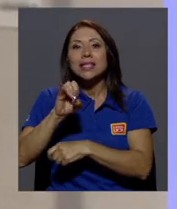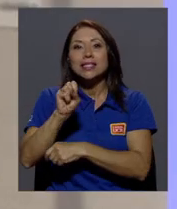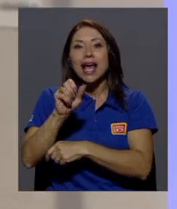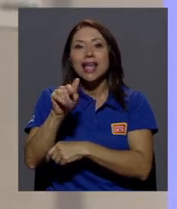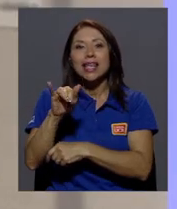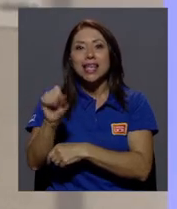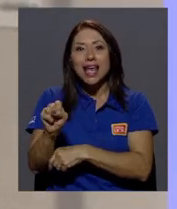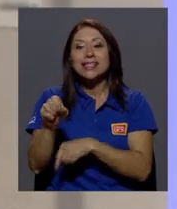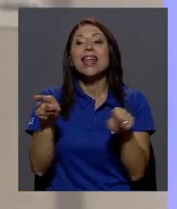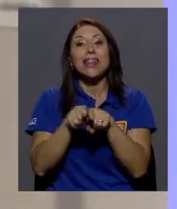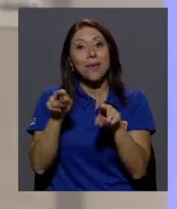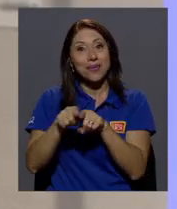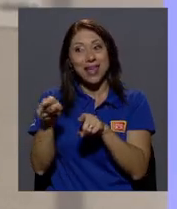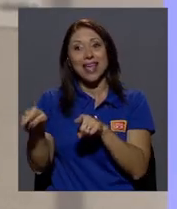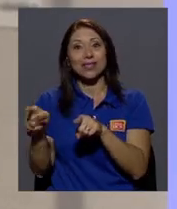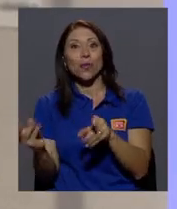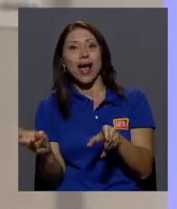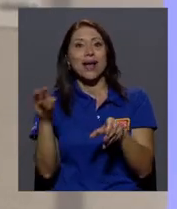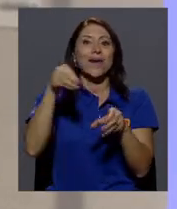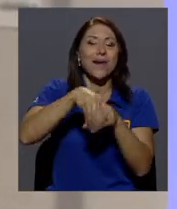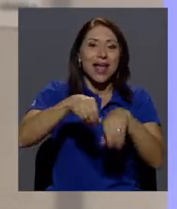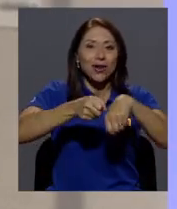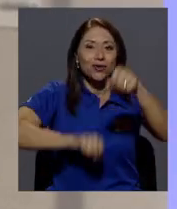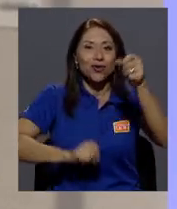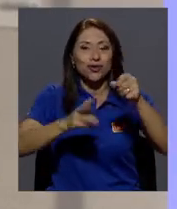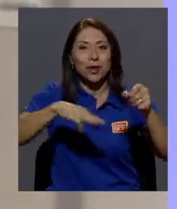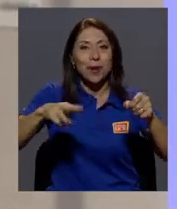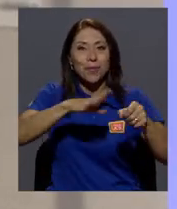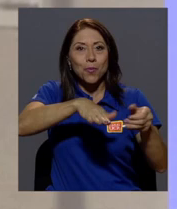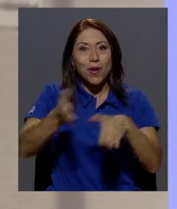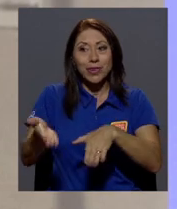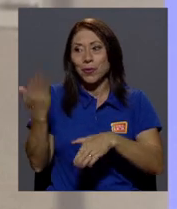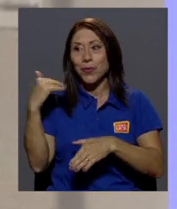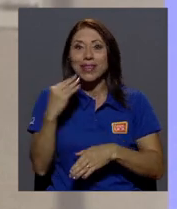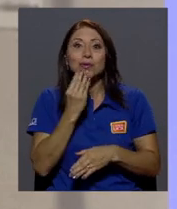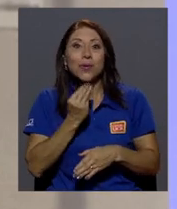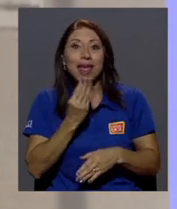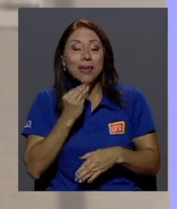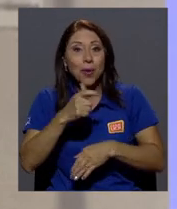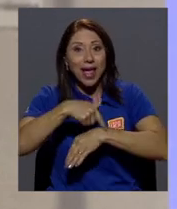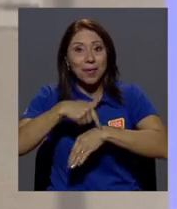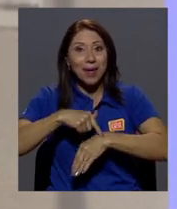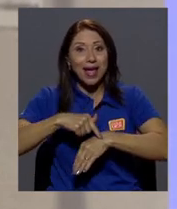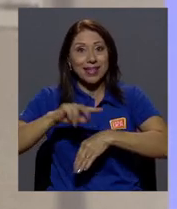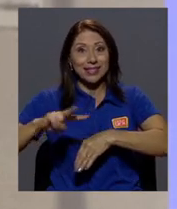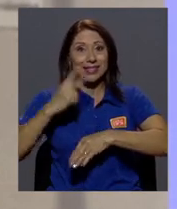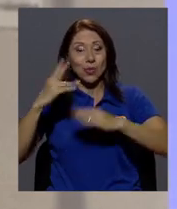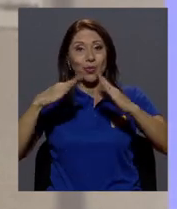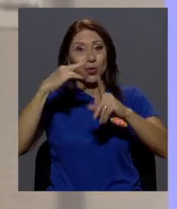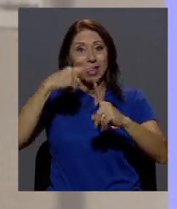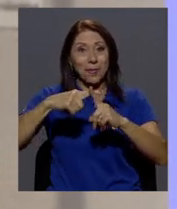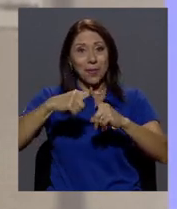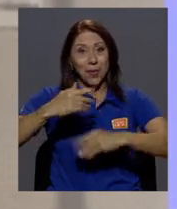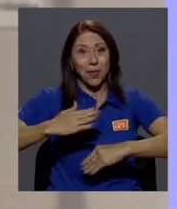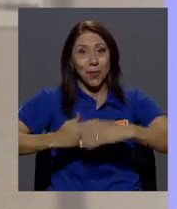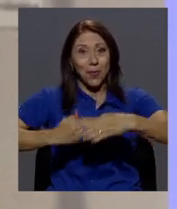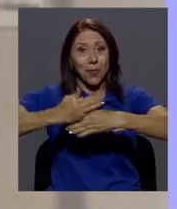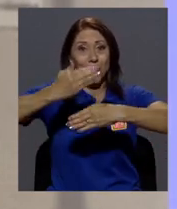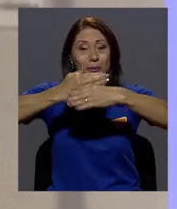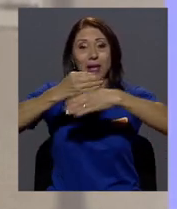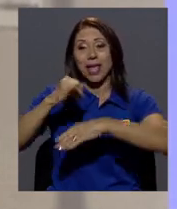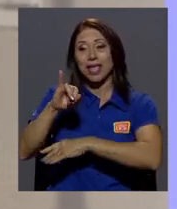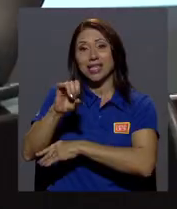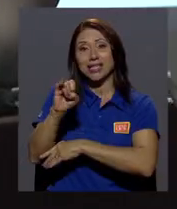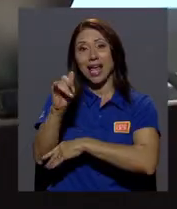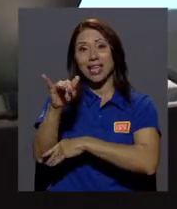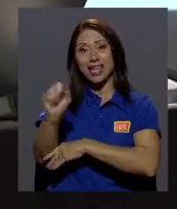citado en los rollos del Mar Muerto, lo que prueba que para el judaísmo de la época del Segundo Templo, el profeta Isaías era visto como un profeta